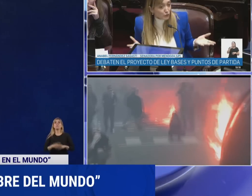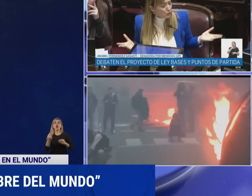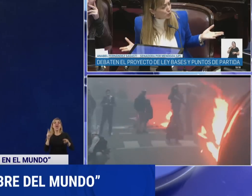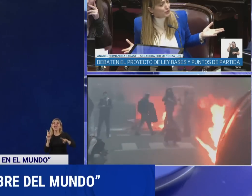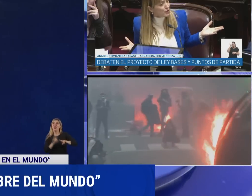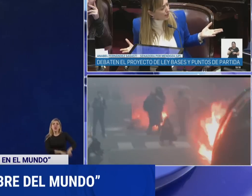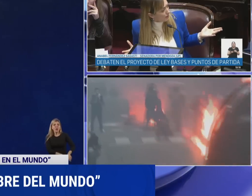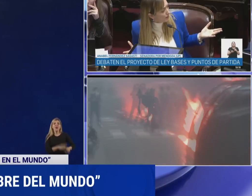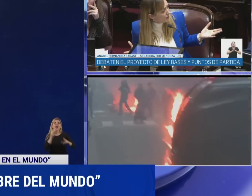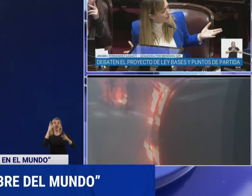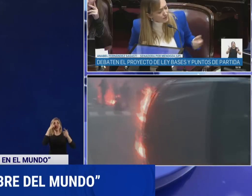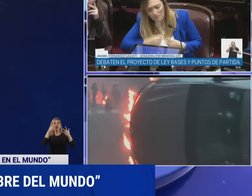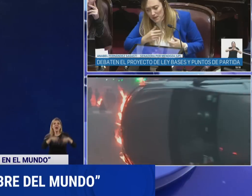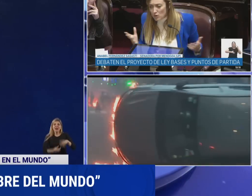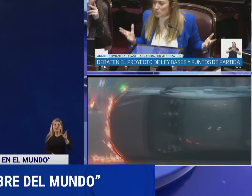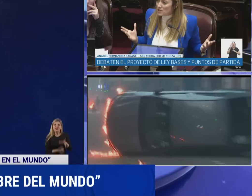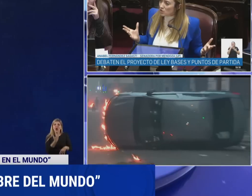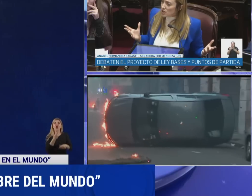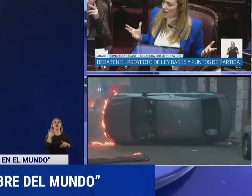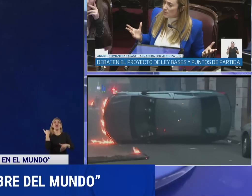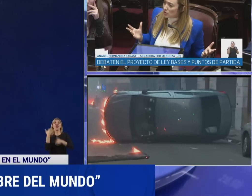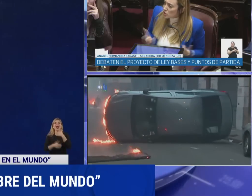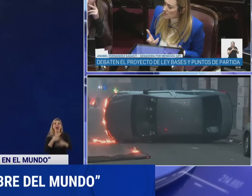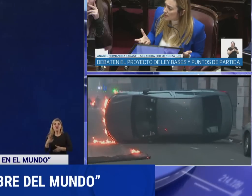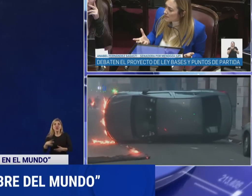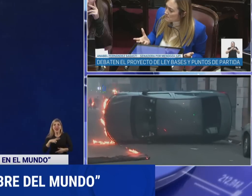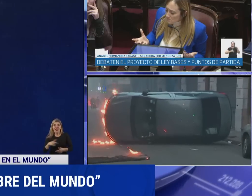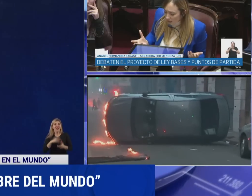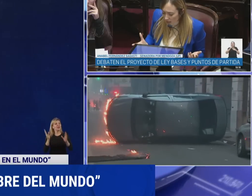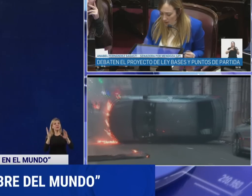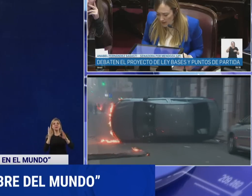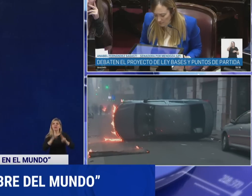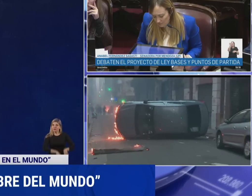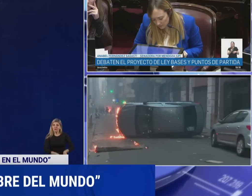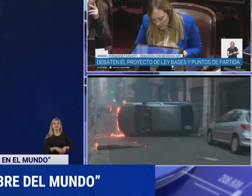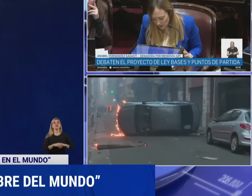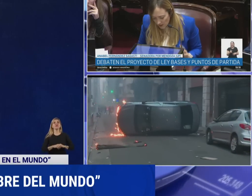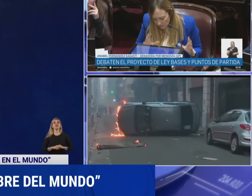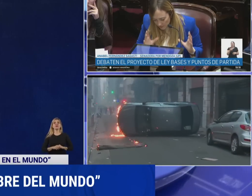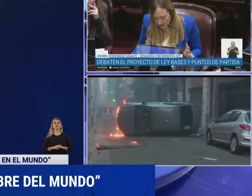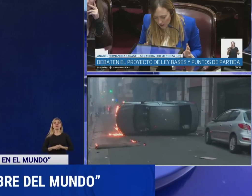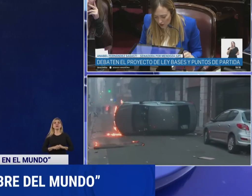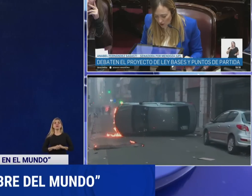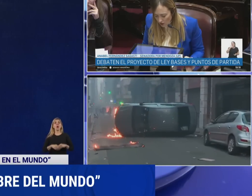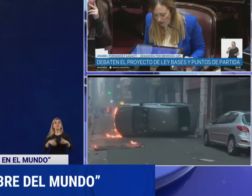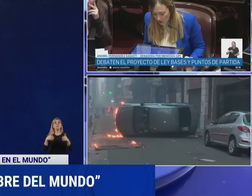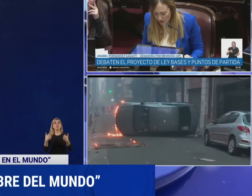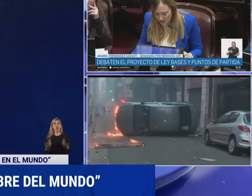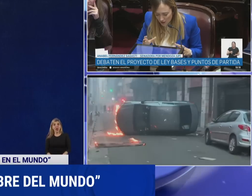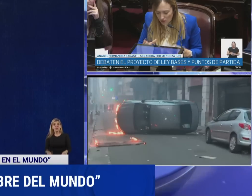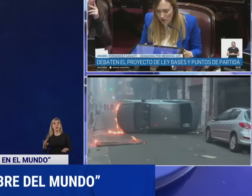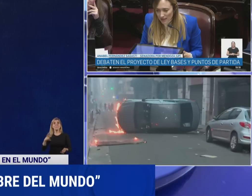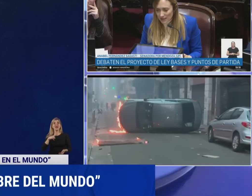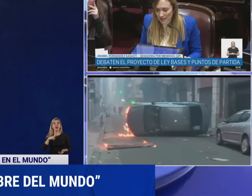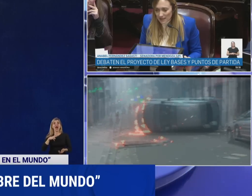la innovación y en consecuencia la generación de riqueza. Por esta razón, por el hecho de que el privado aprende